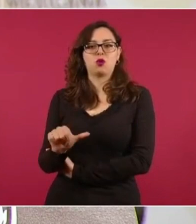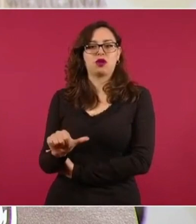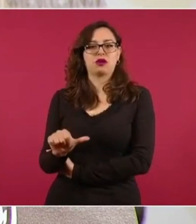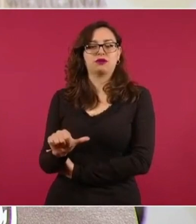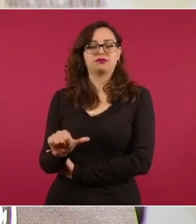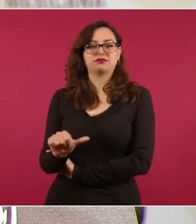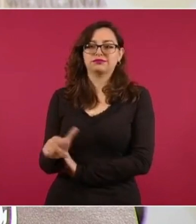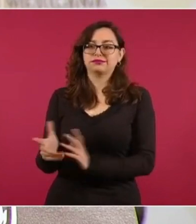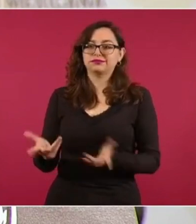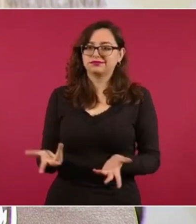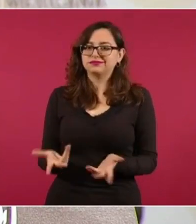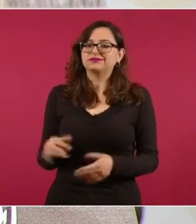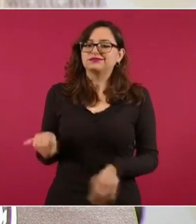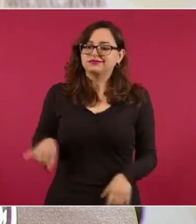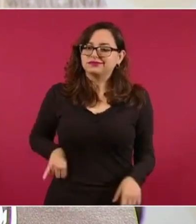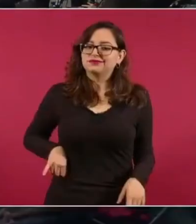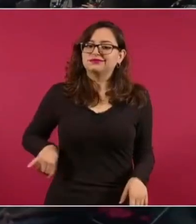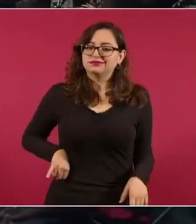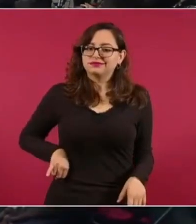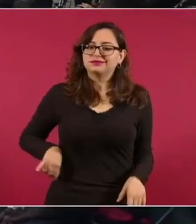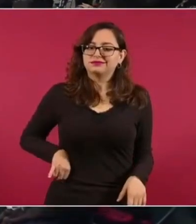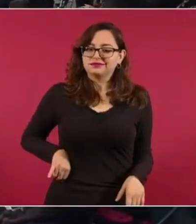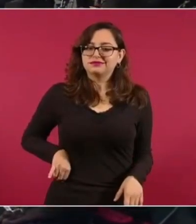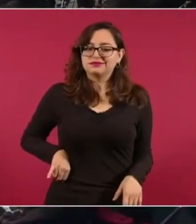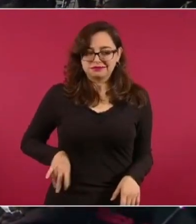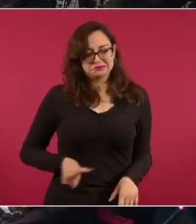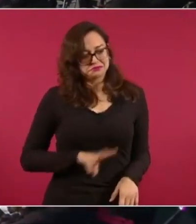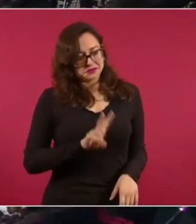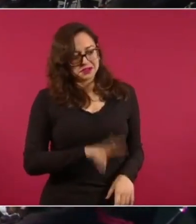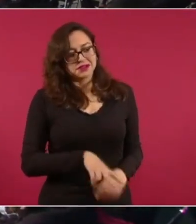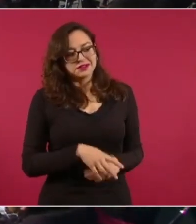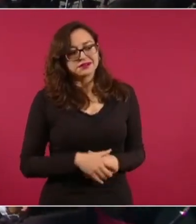de Lula. Así fue, ¿no?